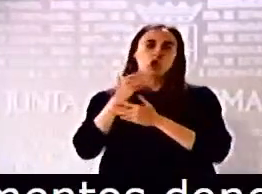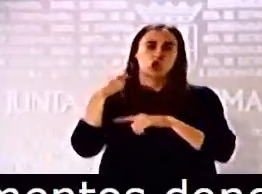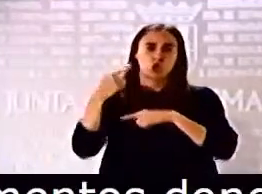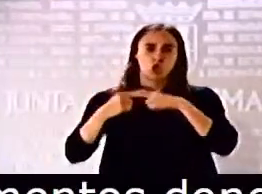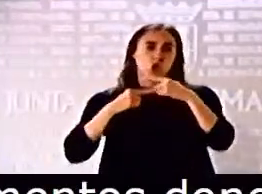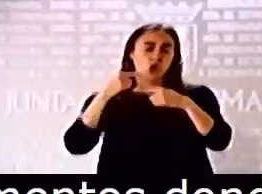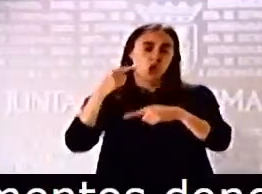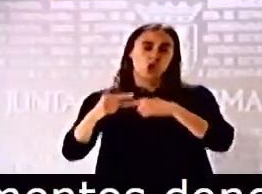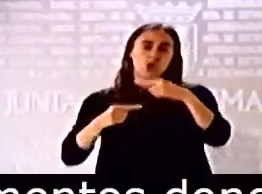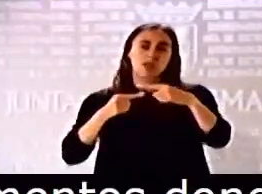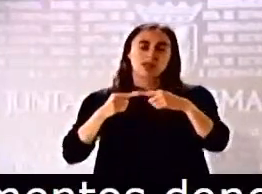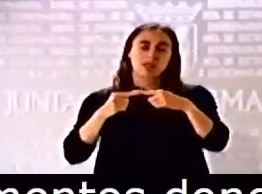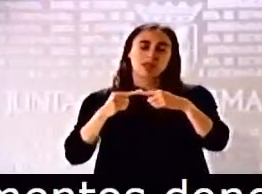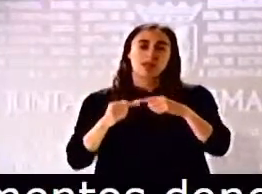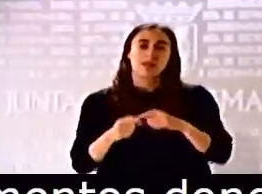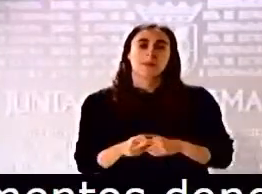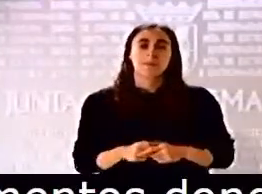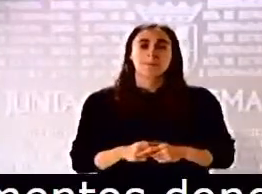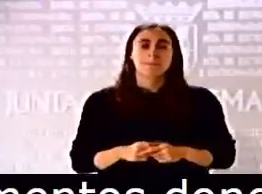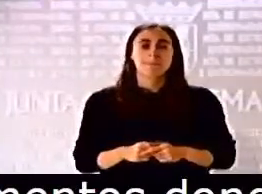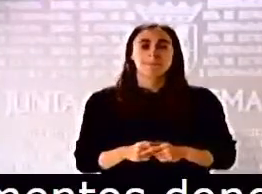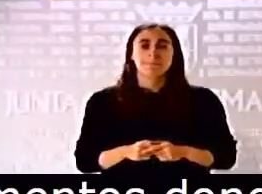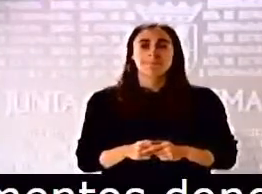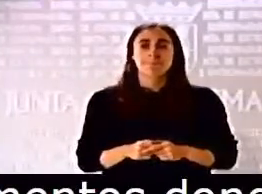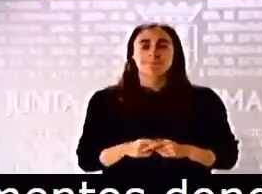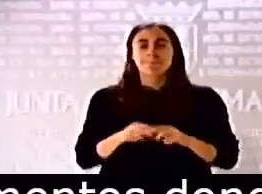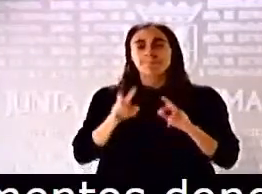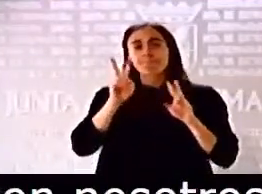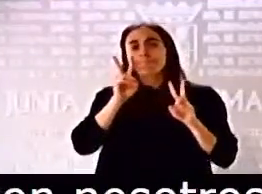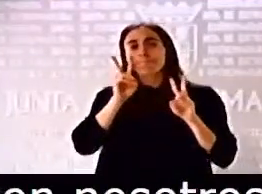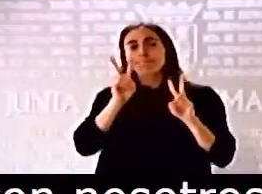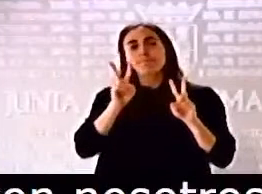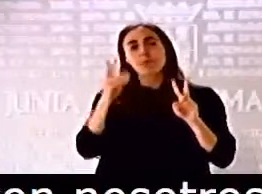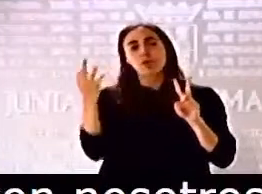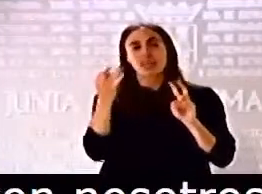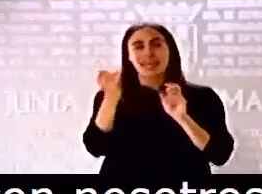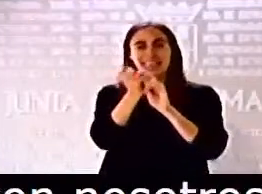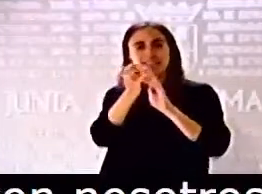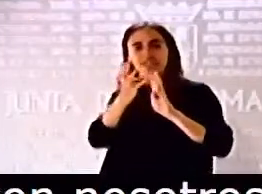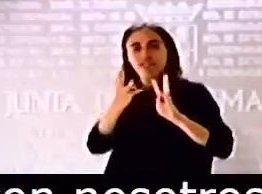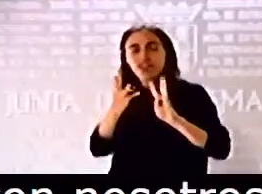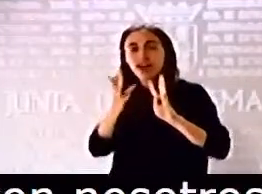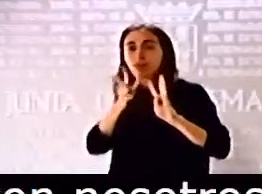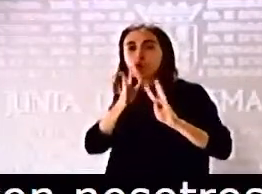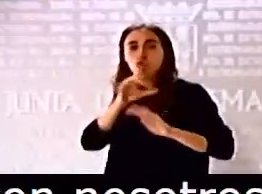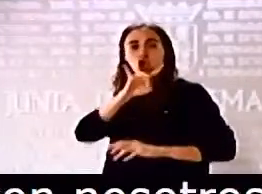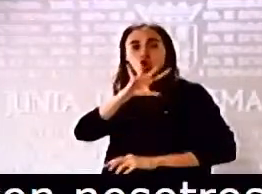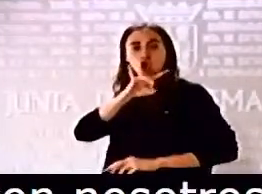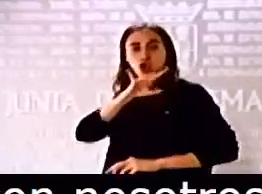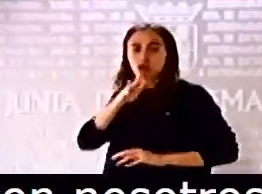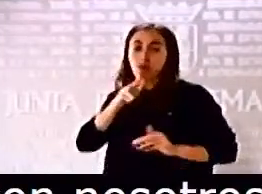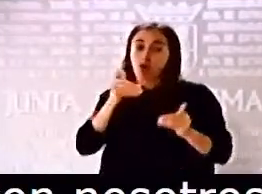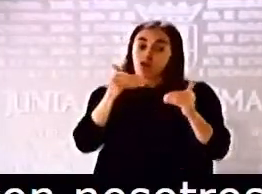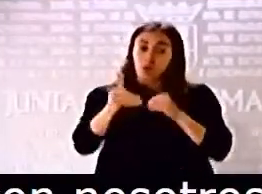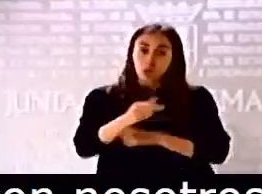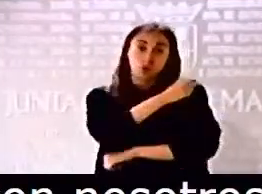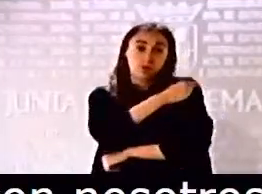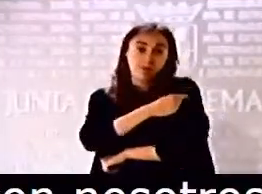pueden ver las colas de la alegría por vacunarse,